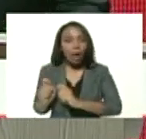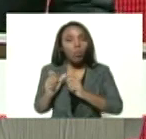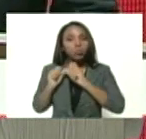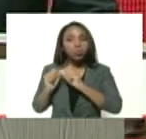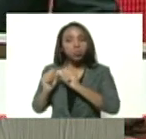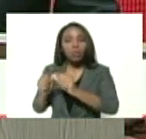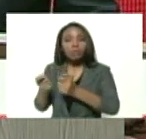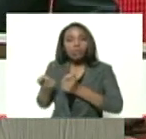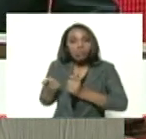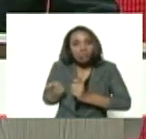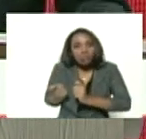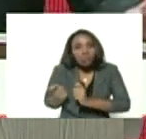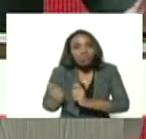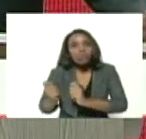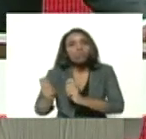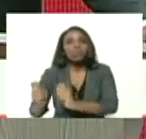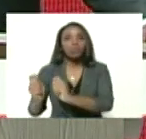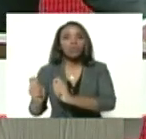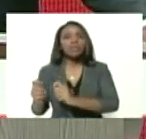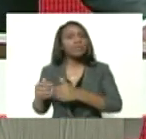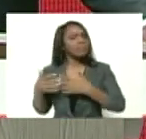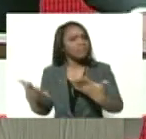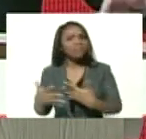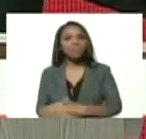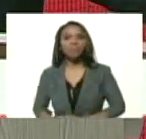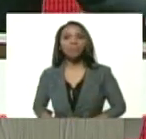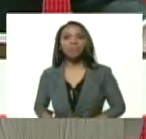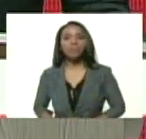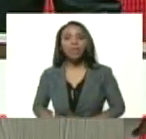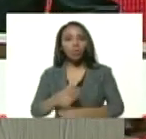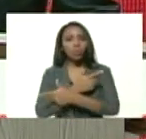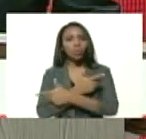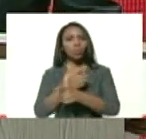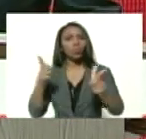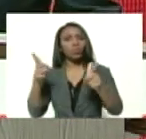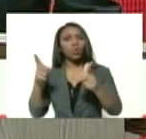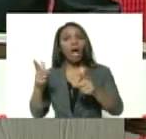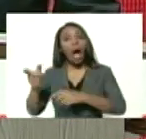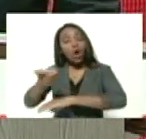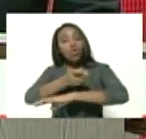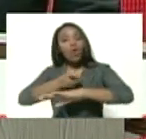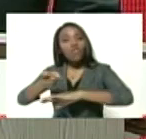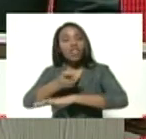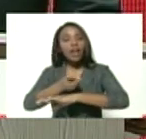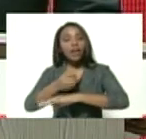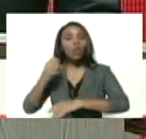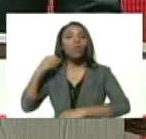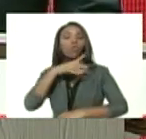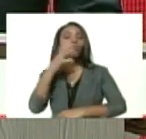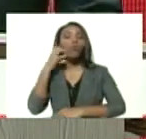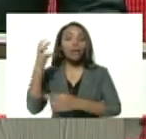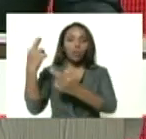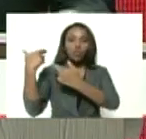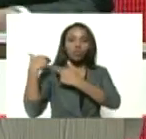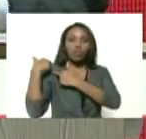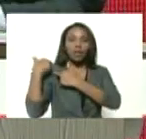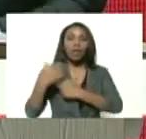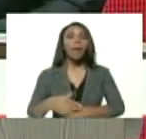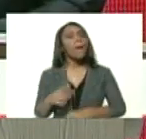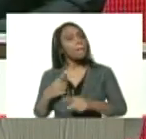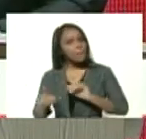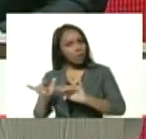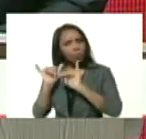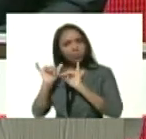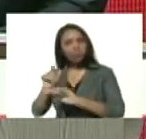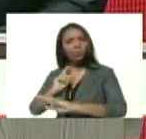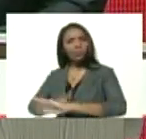de tratar de liberar al gobierno de Iván Duque de su responsabilidad, pero al mismo